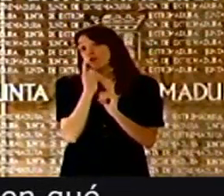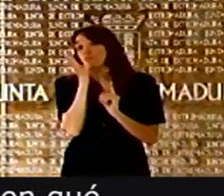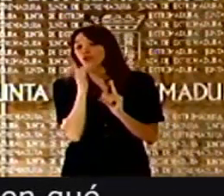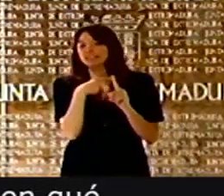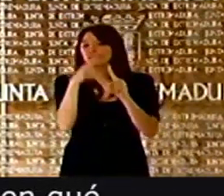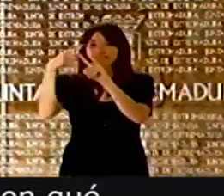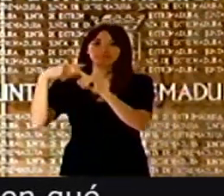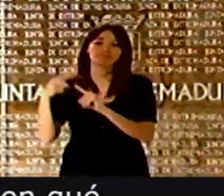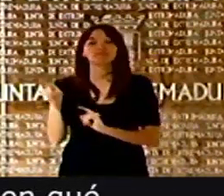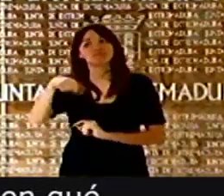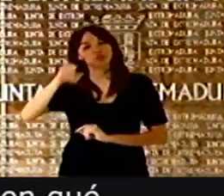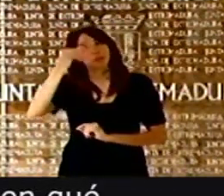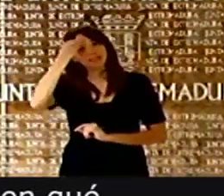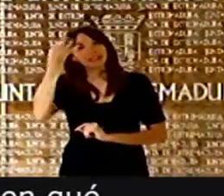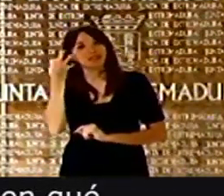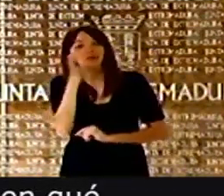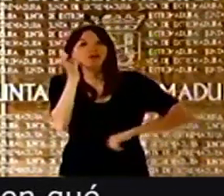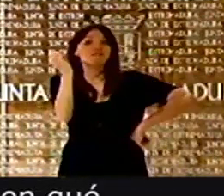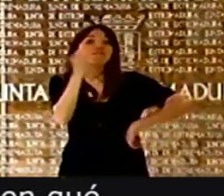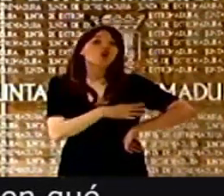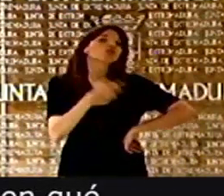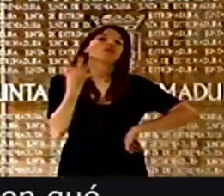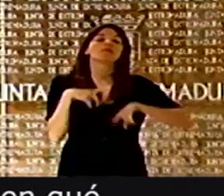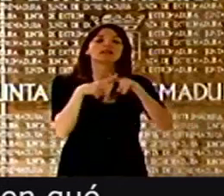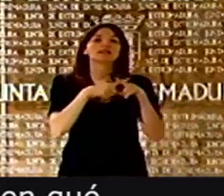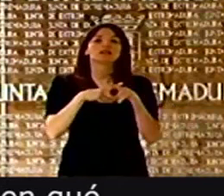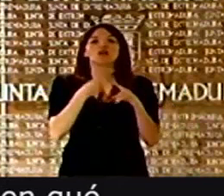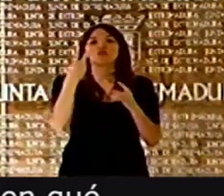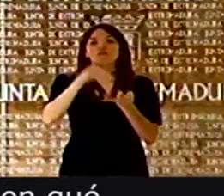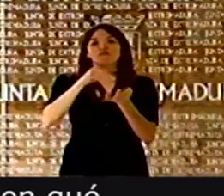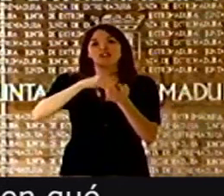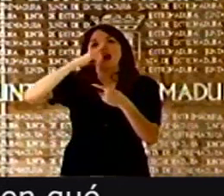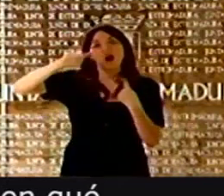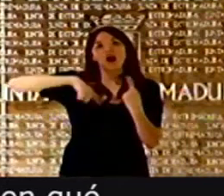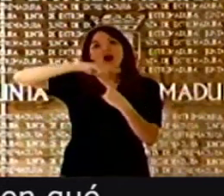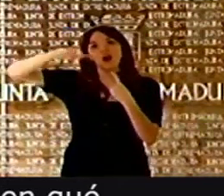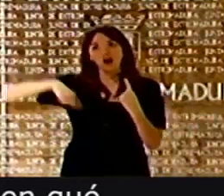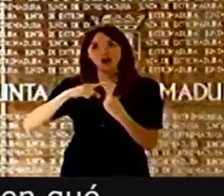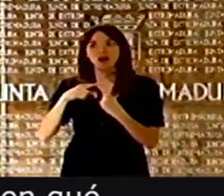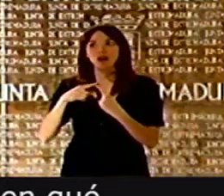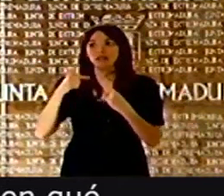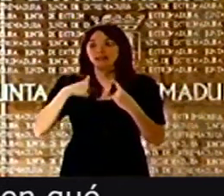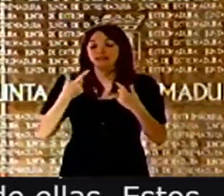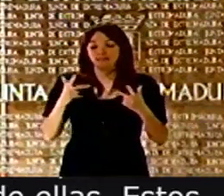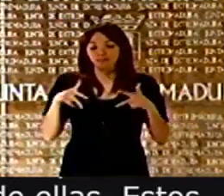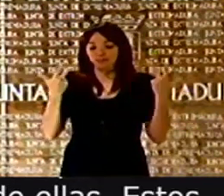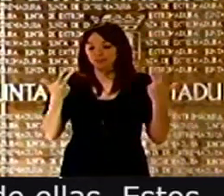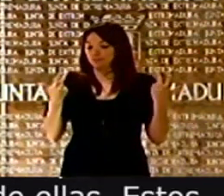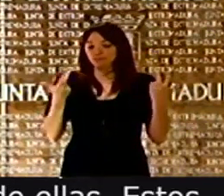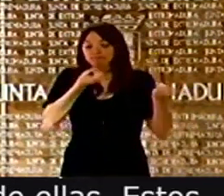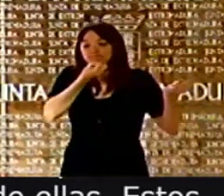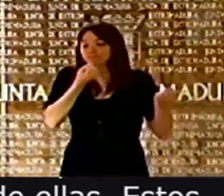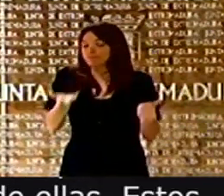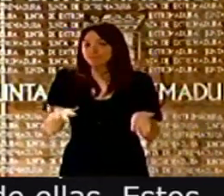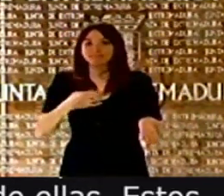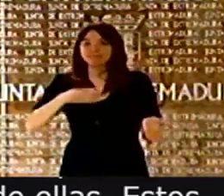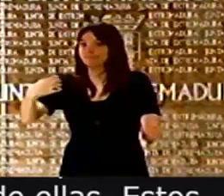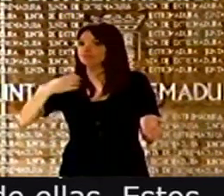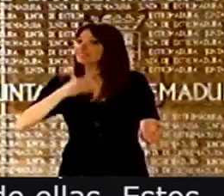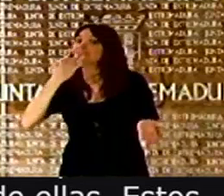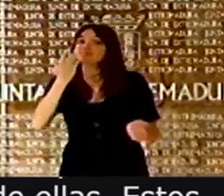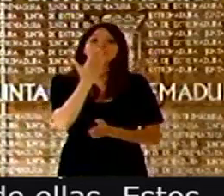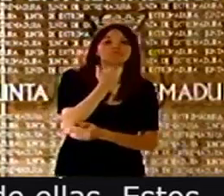hemos de tener en cuenta que estos fondos se van a repartir en 2 anualidades. Por tanto, no estoy en disposición de decirle si las de Mérida,